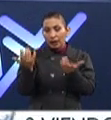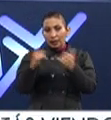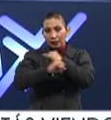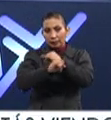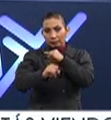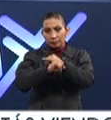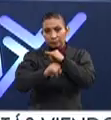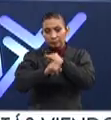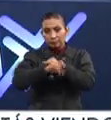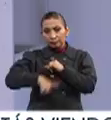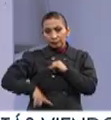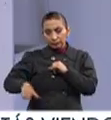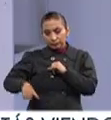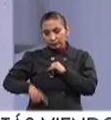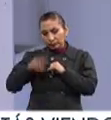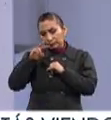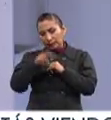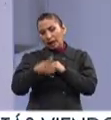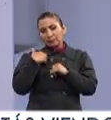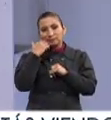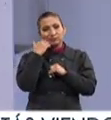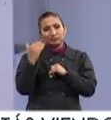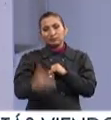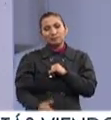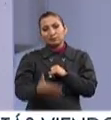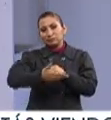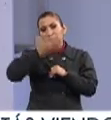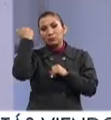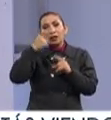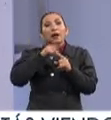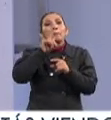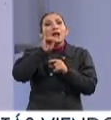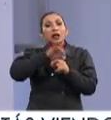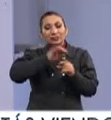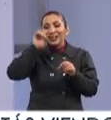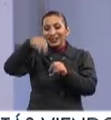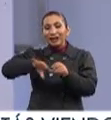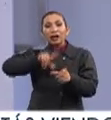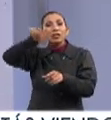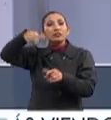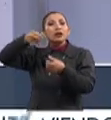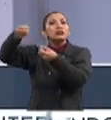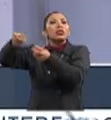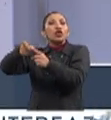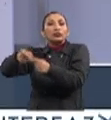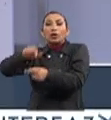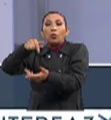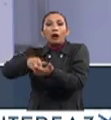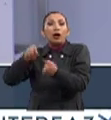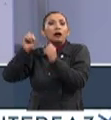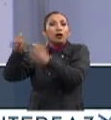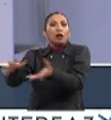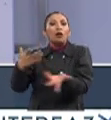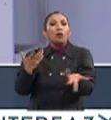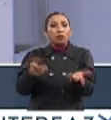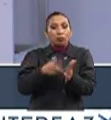portales del gobierno, pues hay deficiencias, ¿no? No sabemos qué se hacen con las pilas, no sabemos cuáles son las frecuencias de recolección. Nosotros